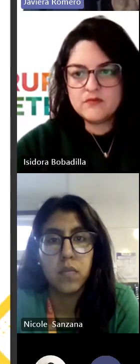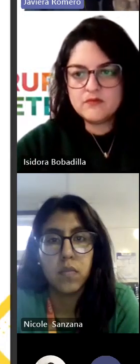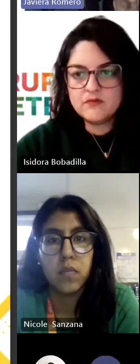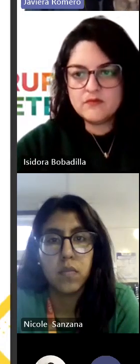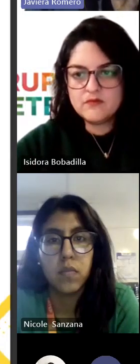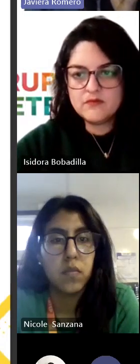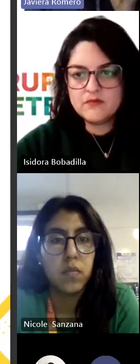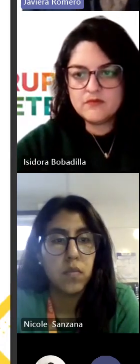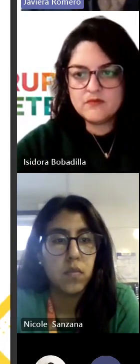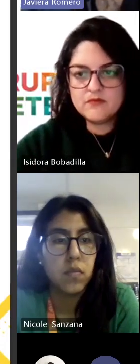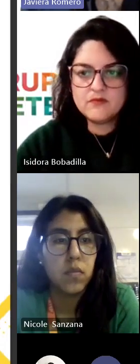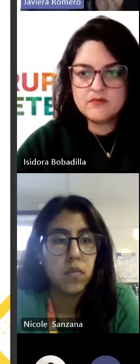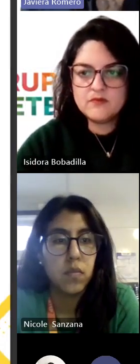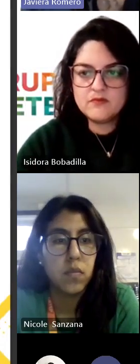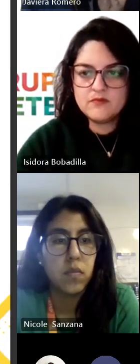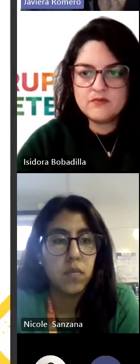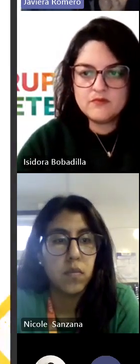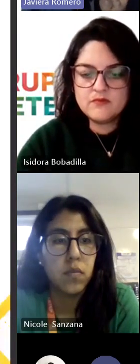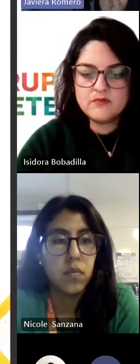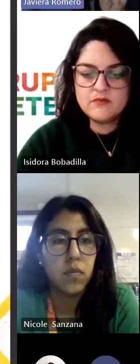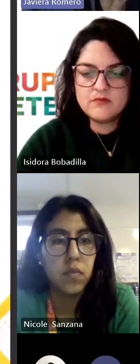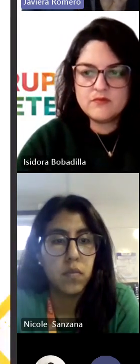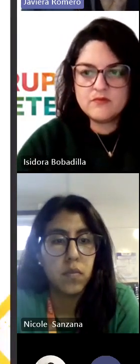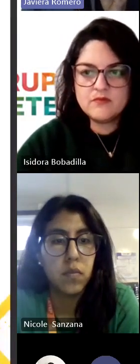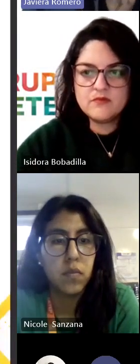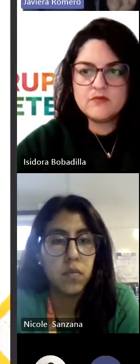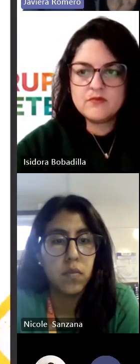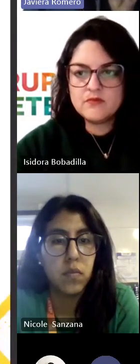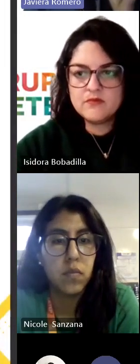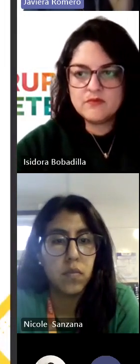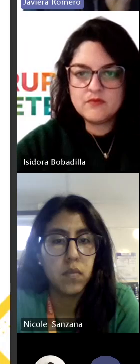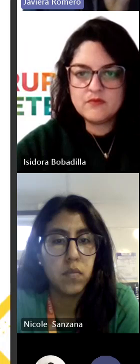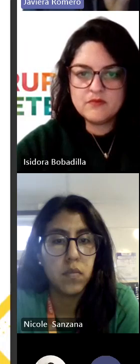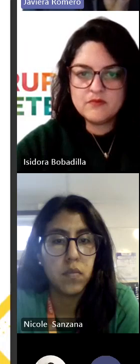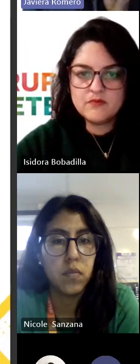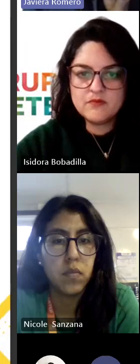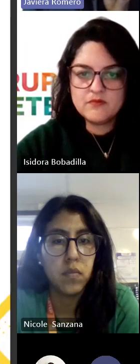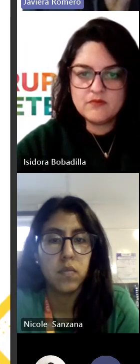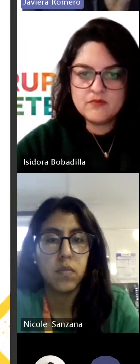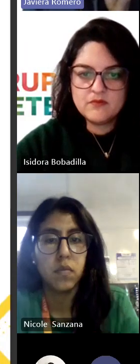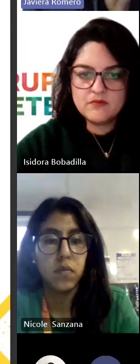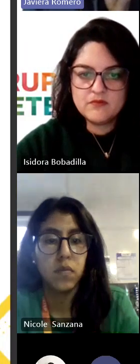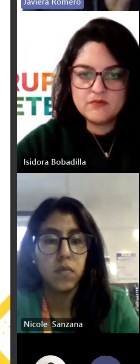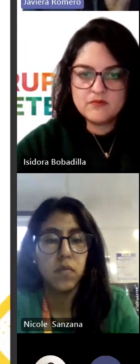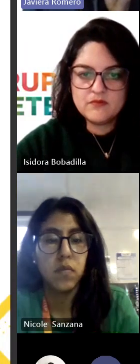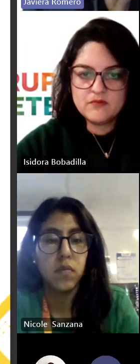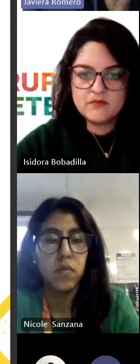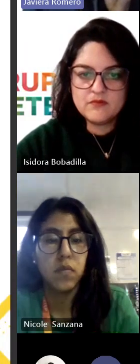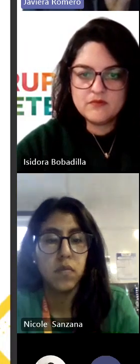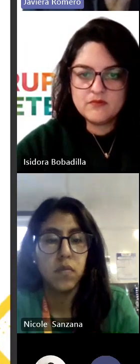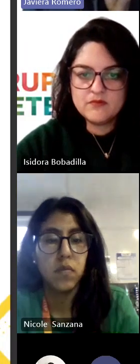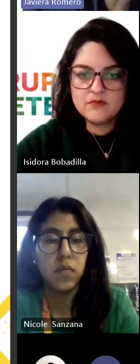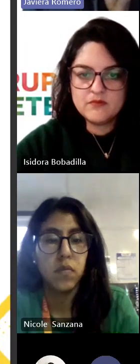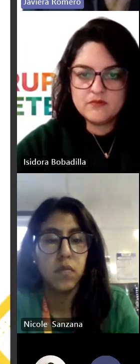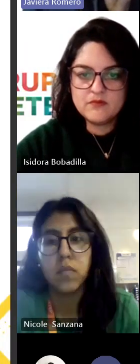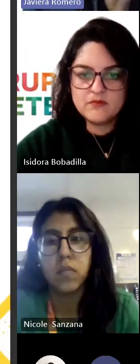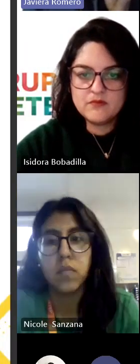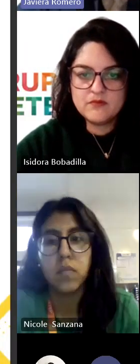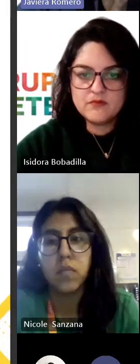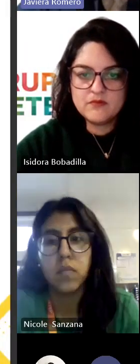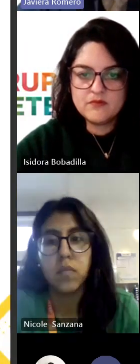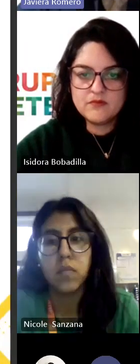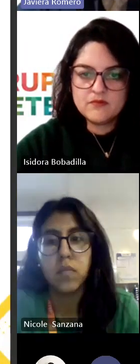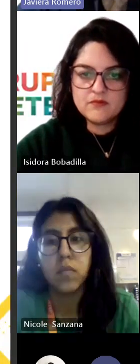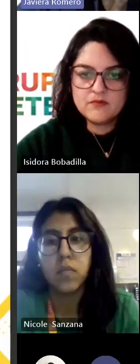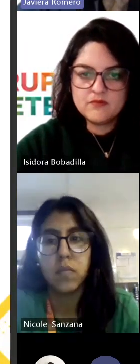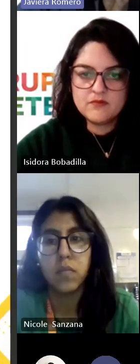llegar, por ejemplo, a habilidades para la vida. Está también Previene, por ejemplo, Senda Previene, con el tema de